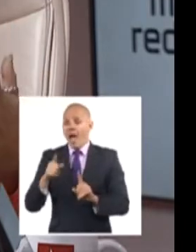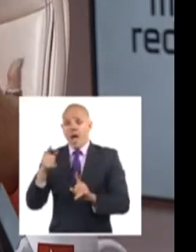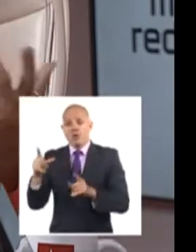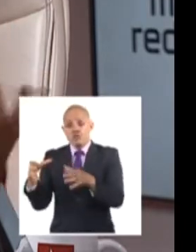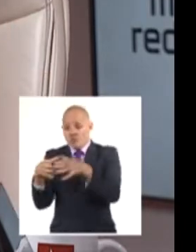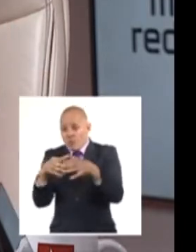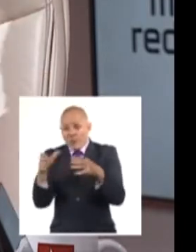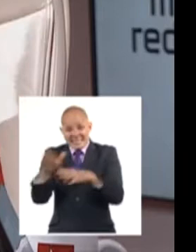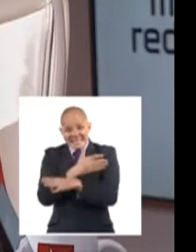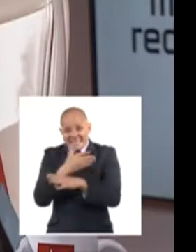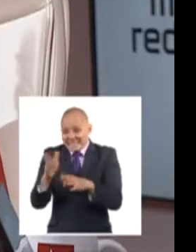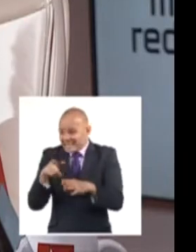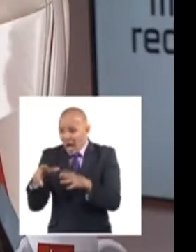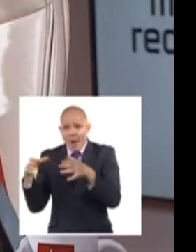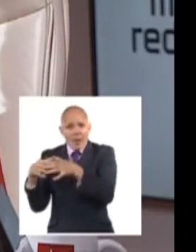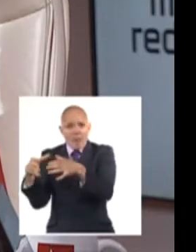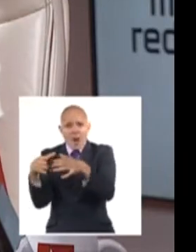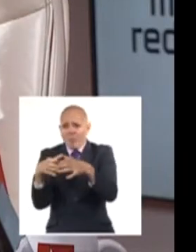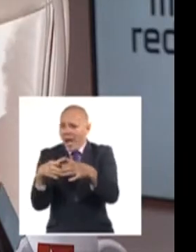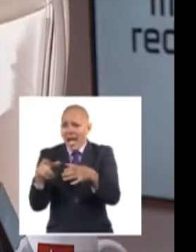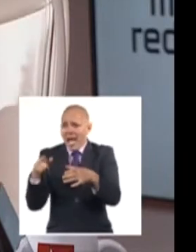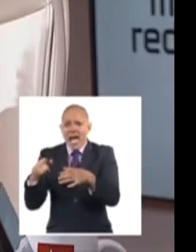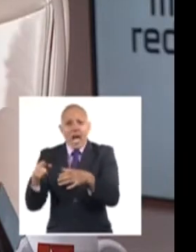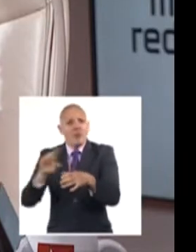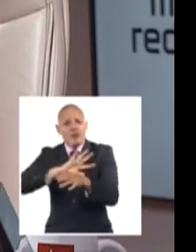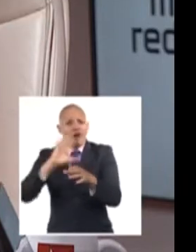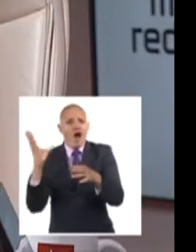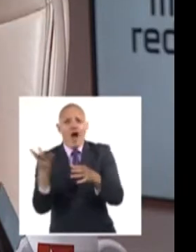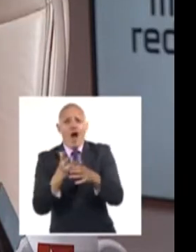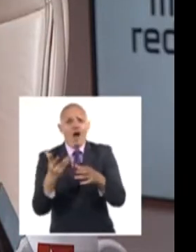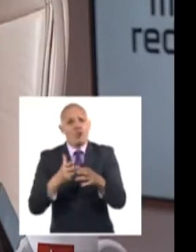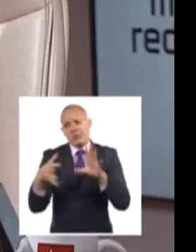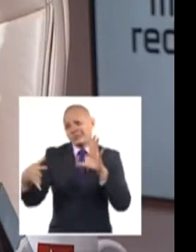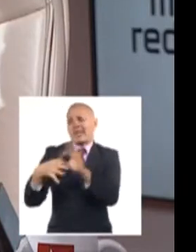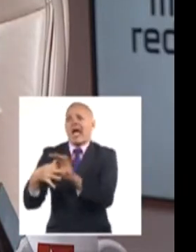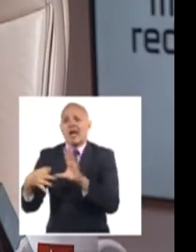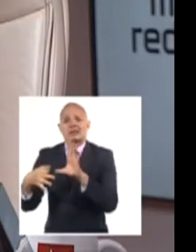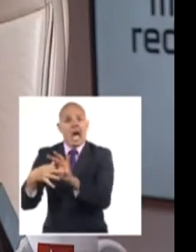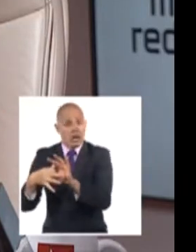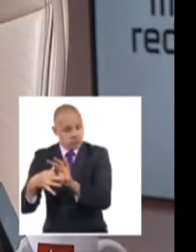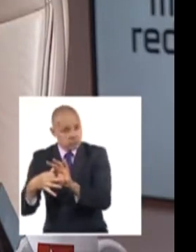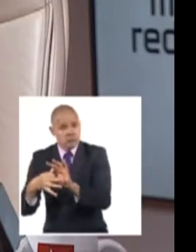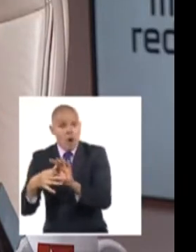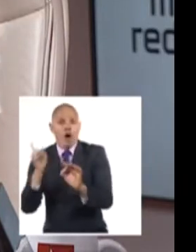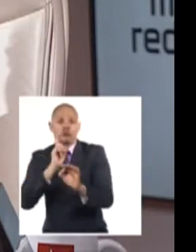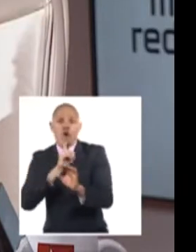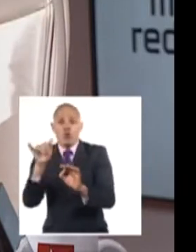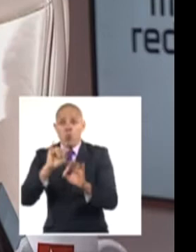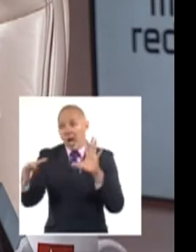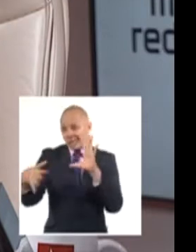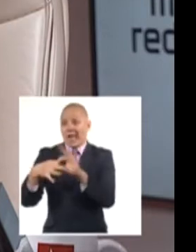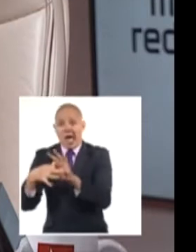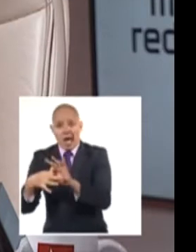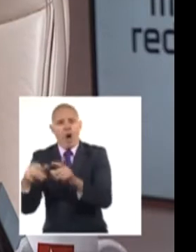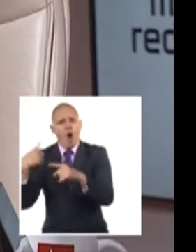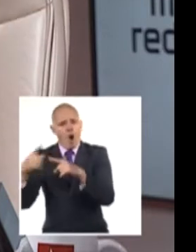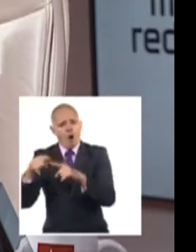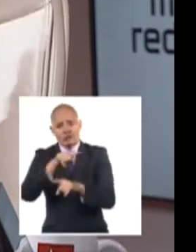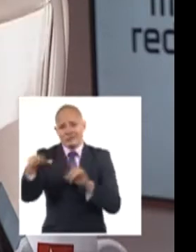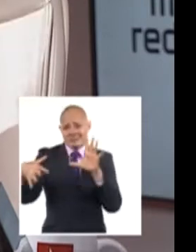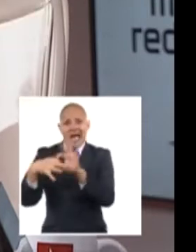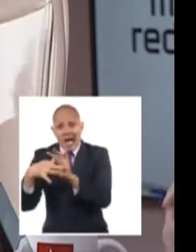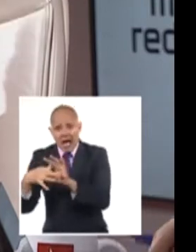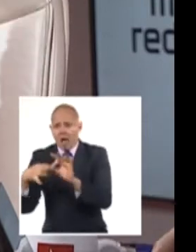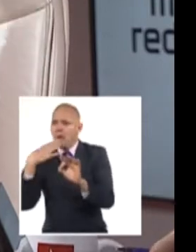políticas de izquierdas pero que se trata del catalán califica como progresista sencillamente y obviamente la derecha se va a aglutinar ya lo está haciendo para enfrentarlos